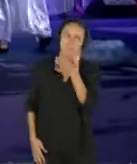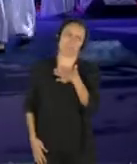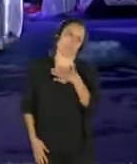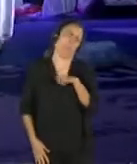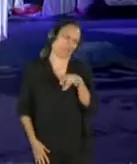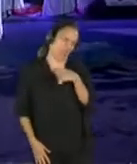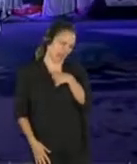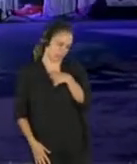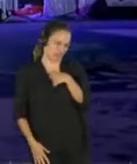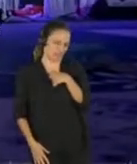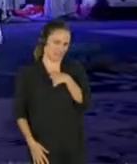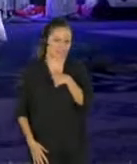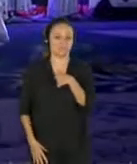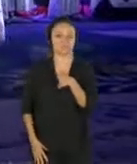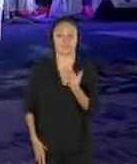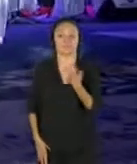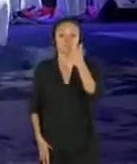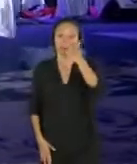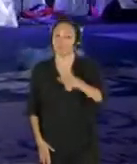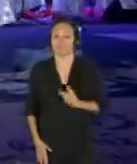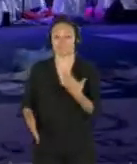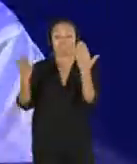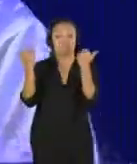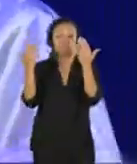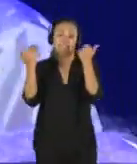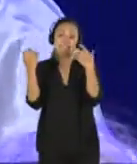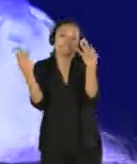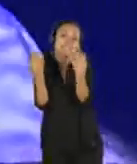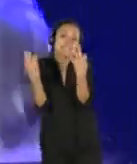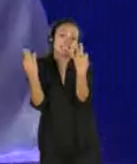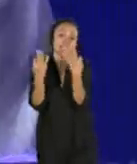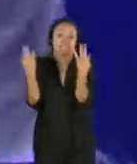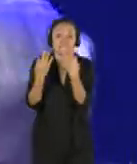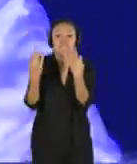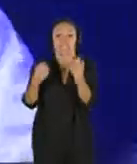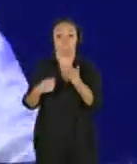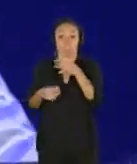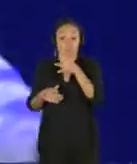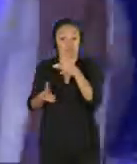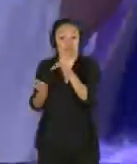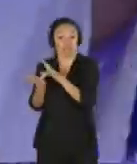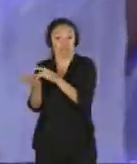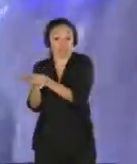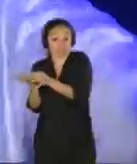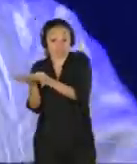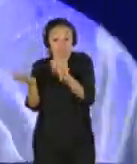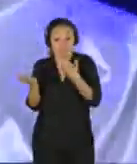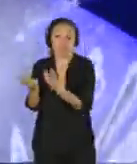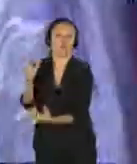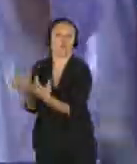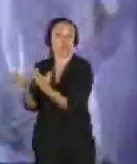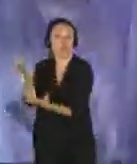Meneo. Tengo que despedirme, que deja al fuego la lenteja y el